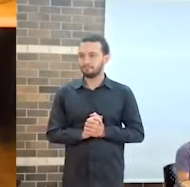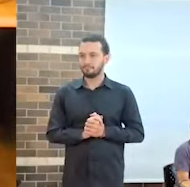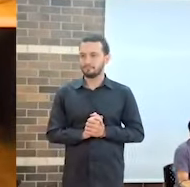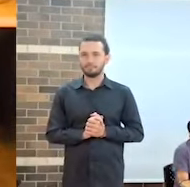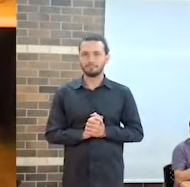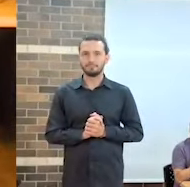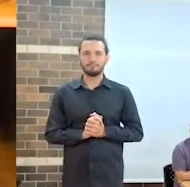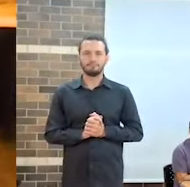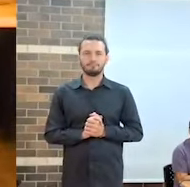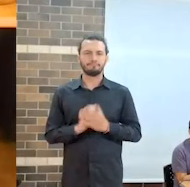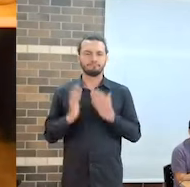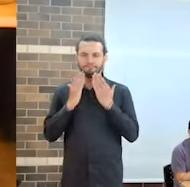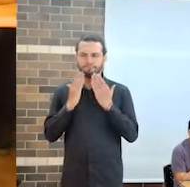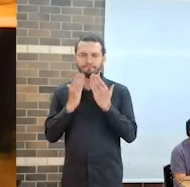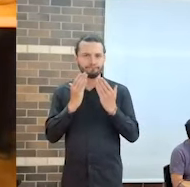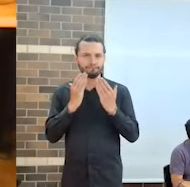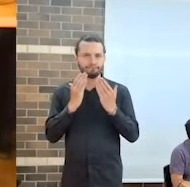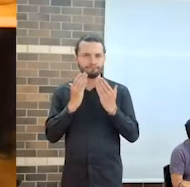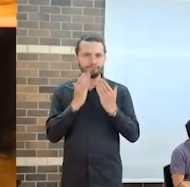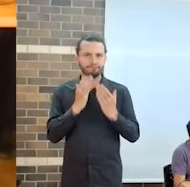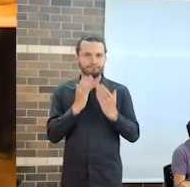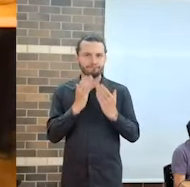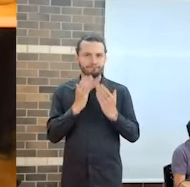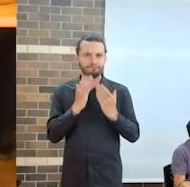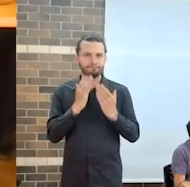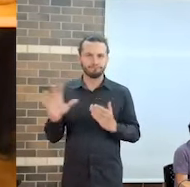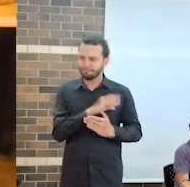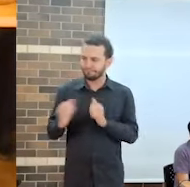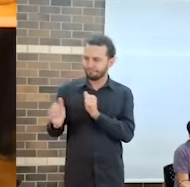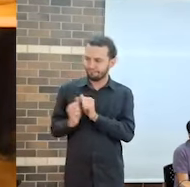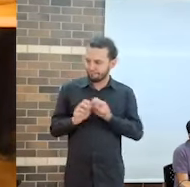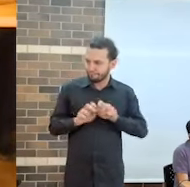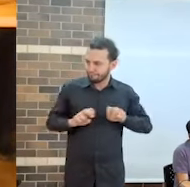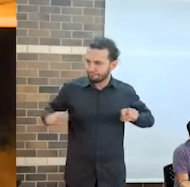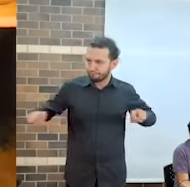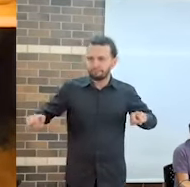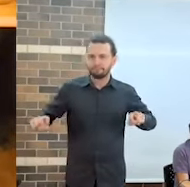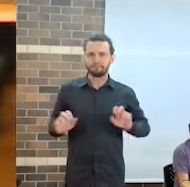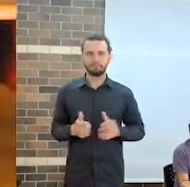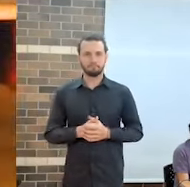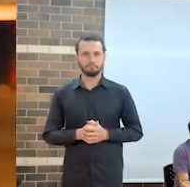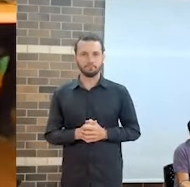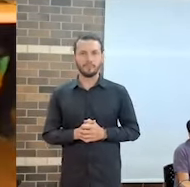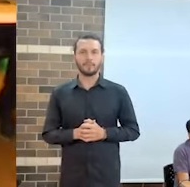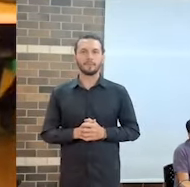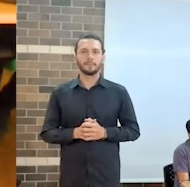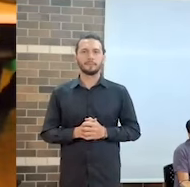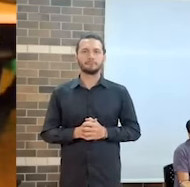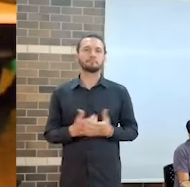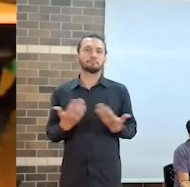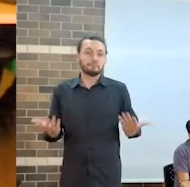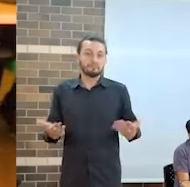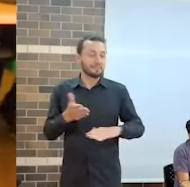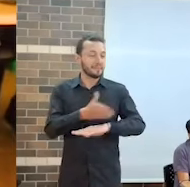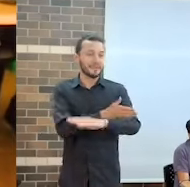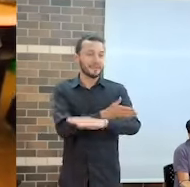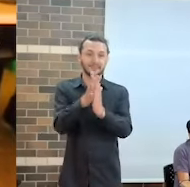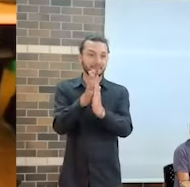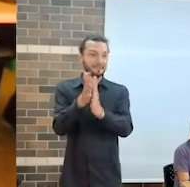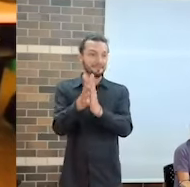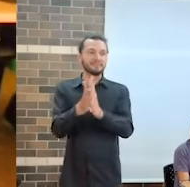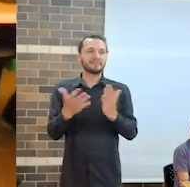por el acompañamiento. Bueno, eh, como les dije anteriormente, hoy nos reúne